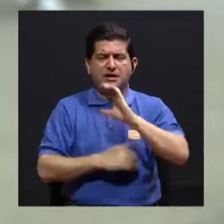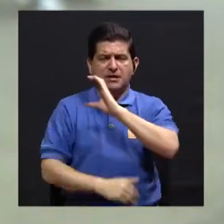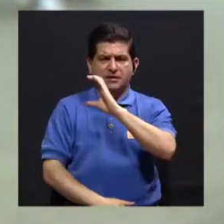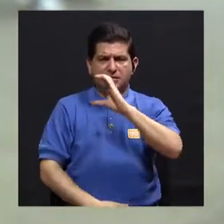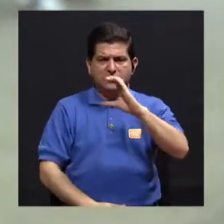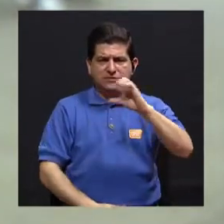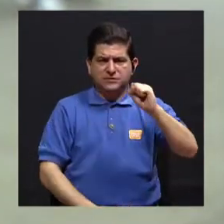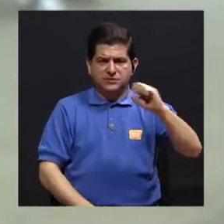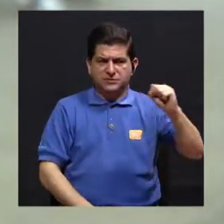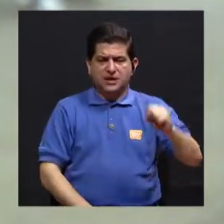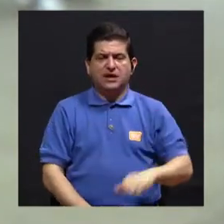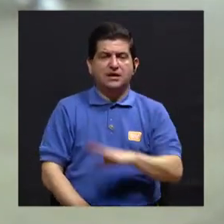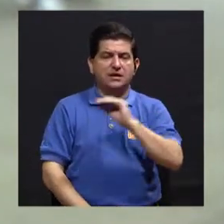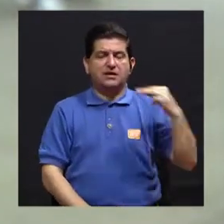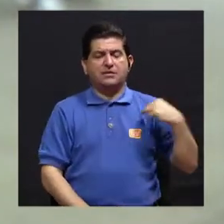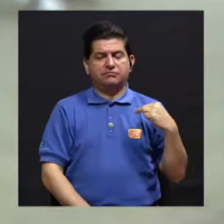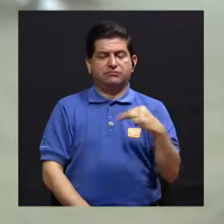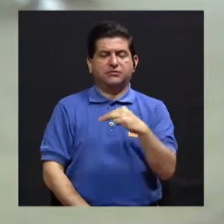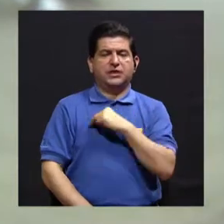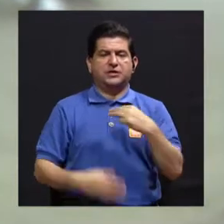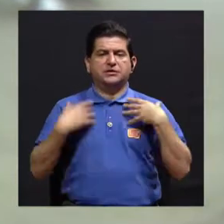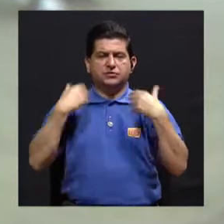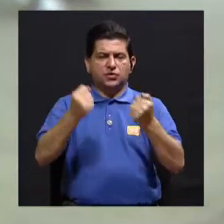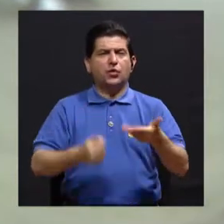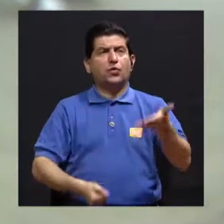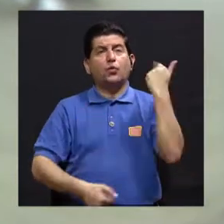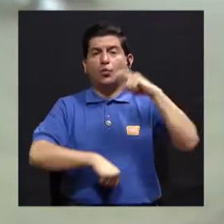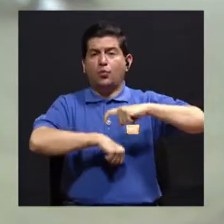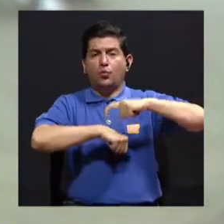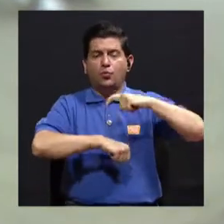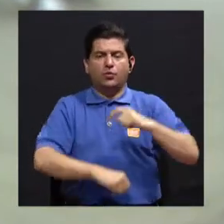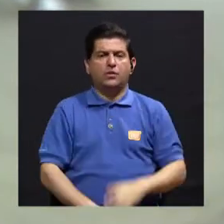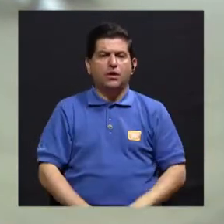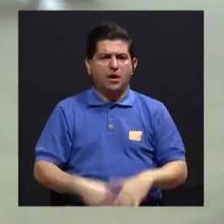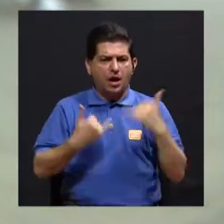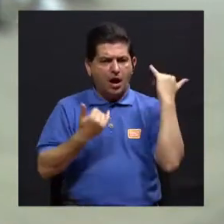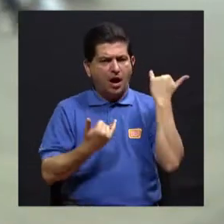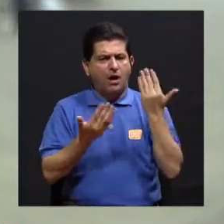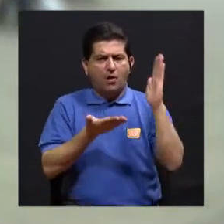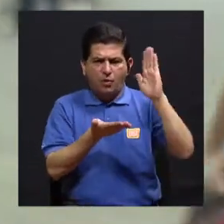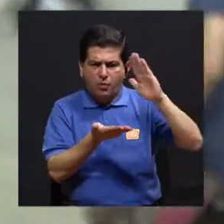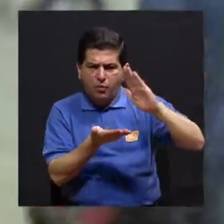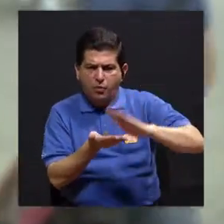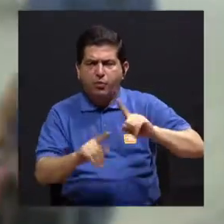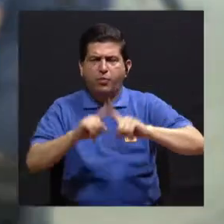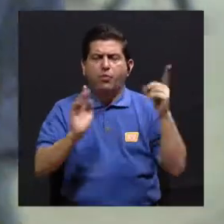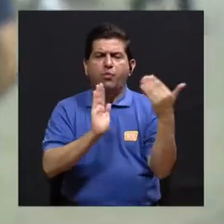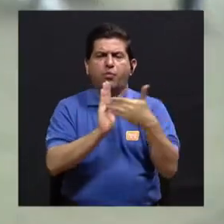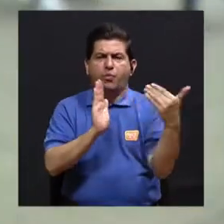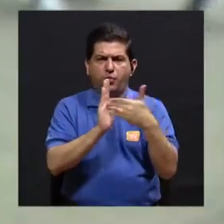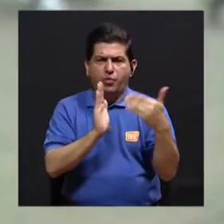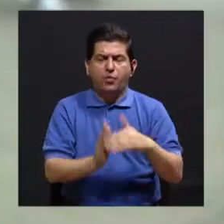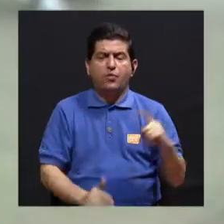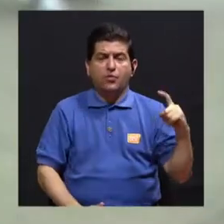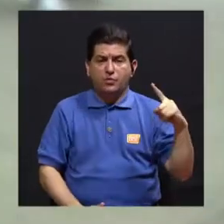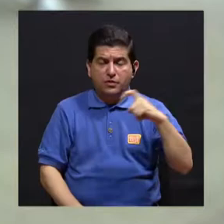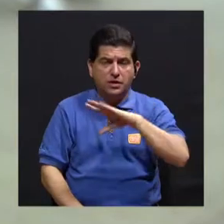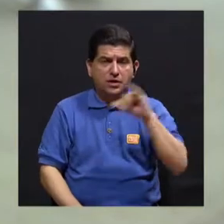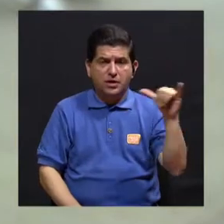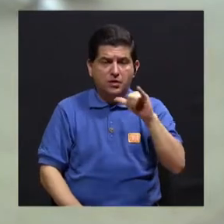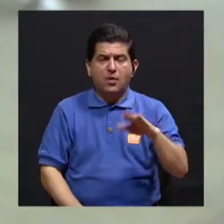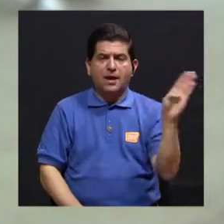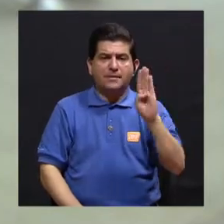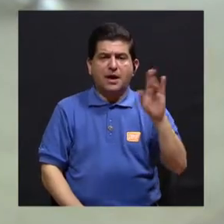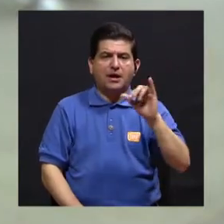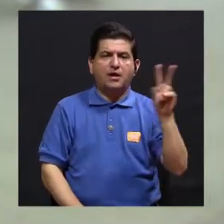del Seguro Social y en el Ministerio de Salud hace años, pues ha venido disminuyendo un montón de afecciones, tanto por parásitos como